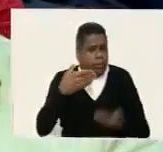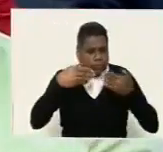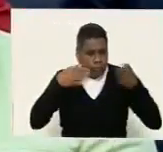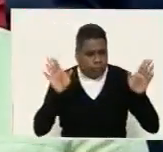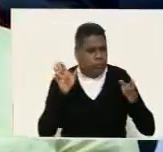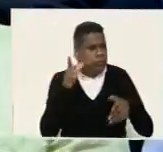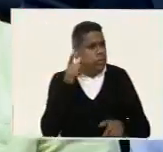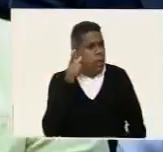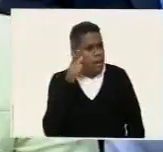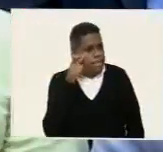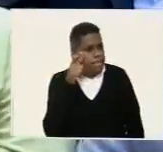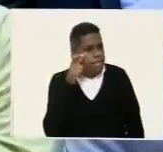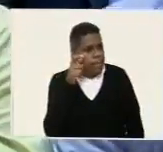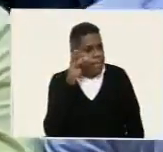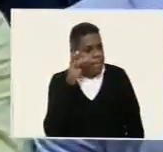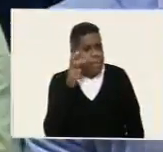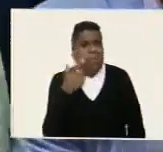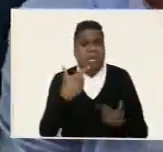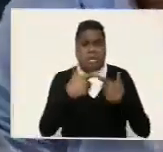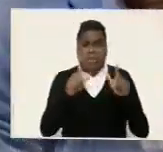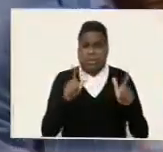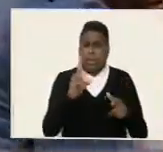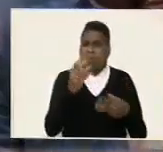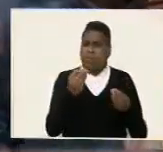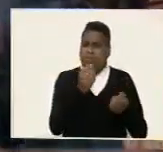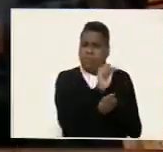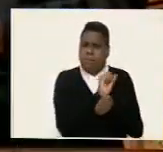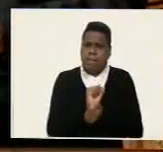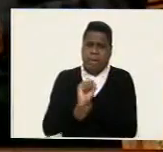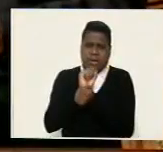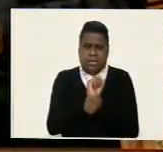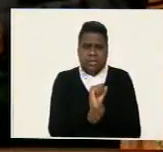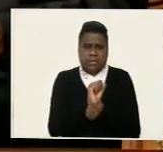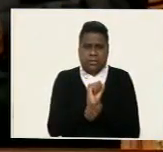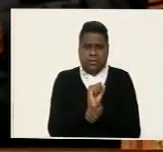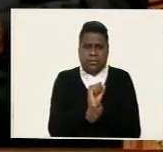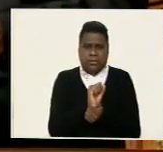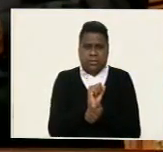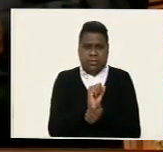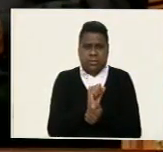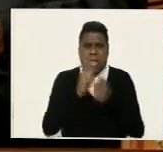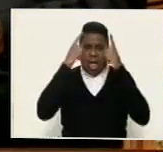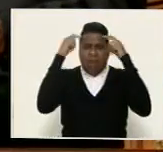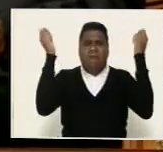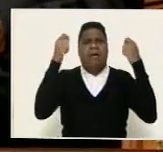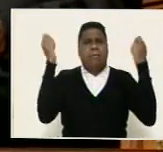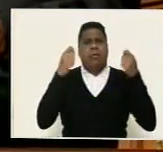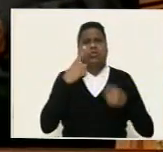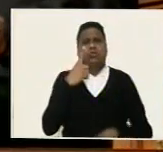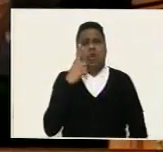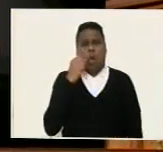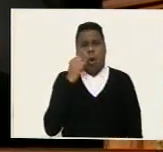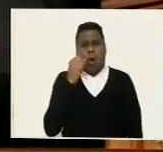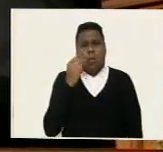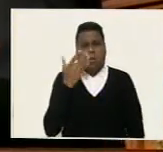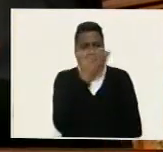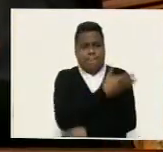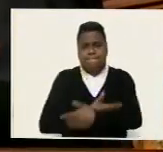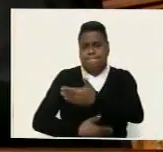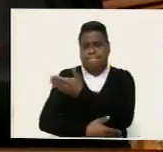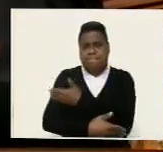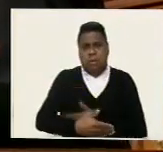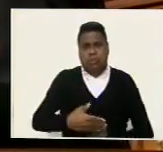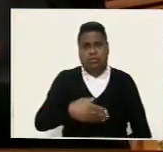Dio libertad a unos cuantos presos, entre ellos al famoso Mocho Hernández, opositor